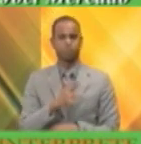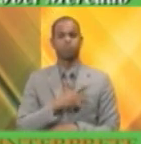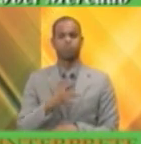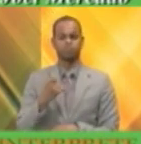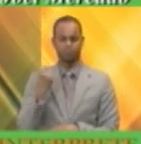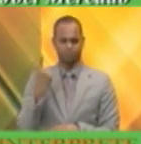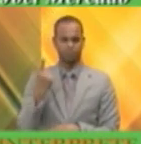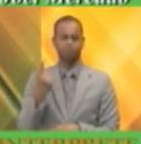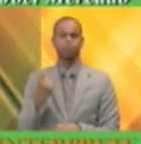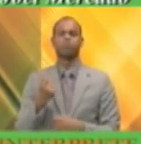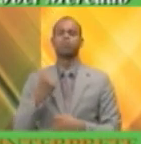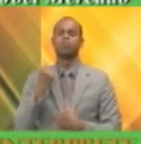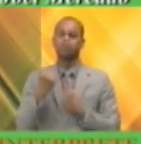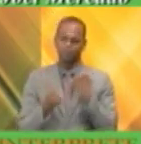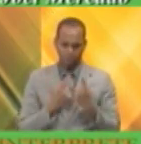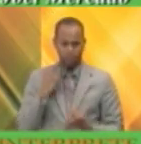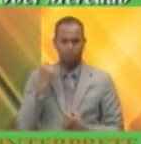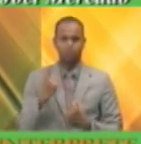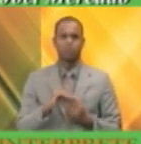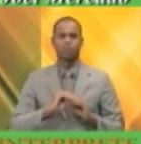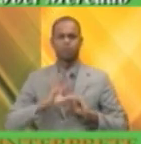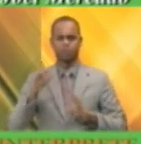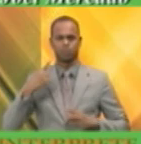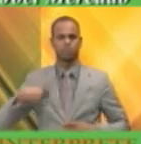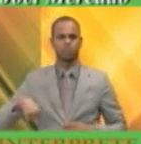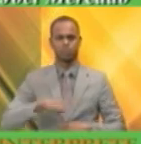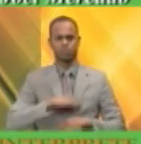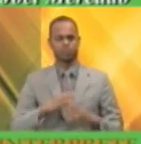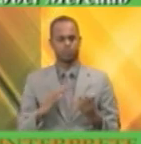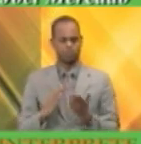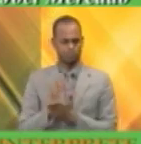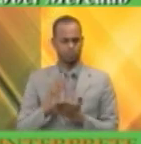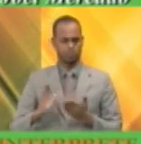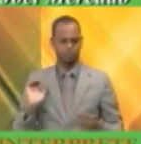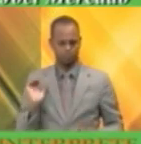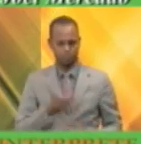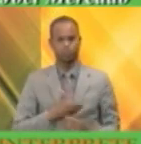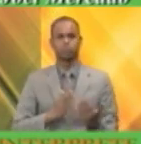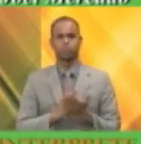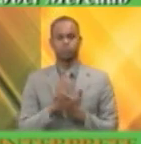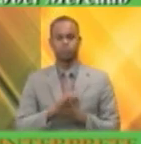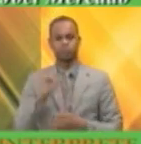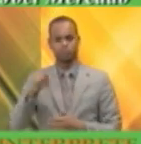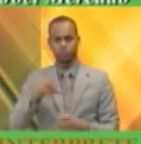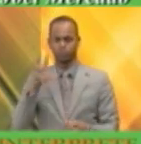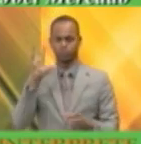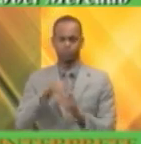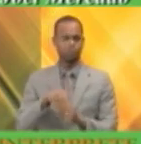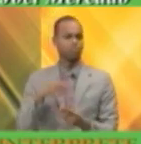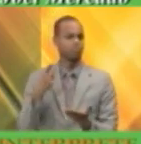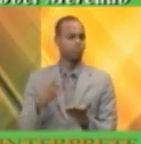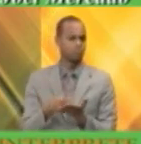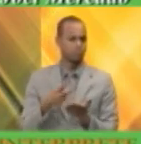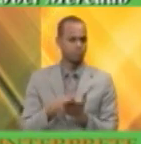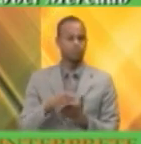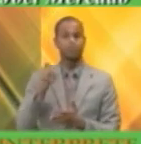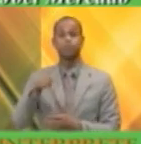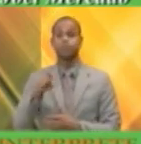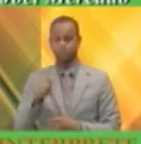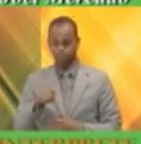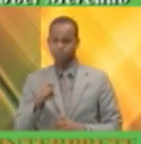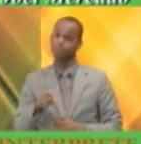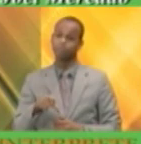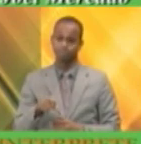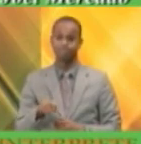sensibilidad humana, entendiendo que somos sujetos de derecho, que hay que incluirnos en presupuesto, que hay